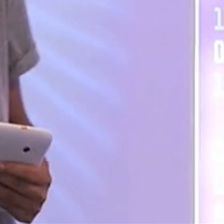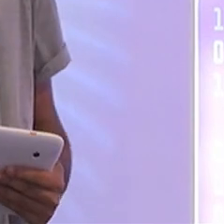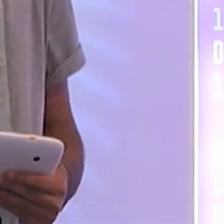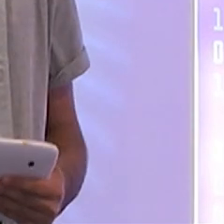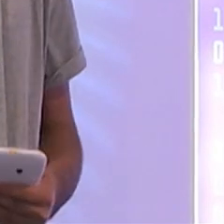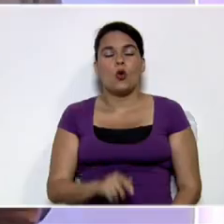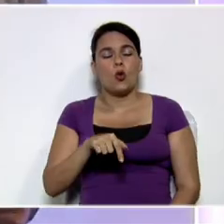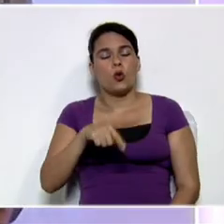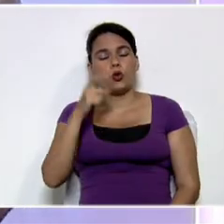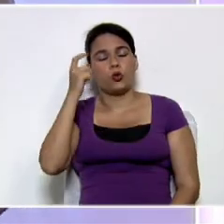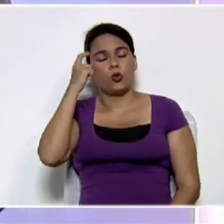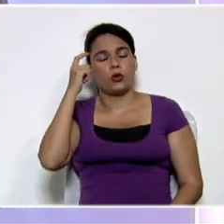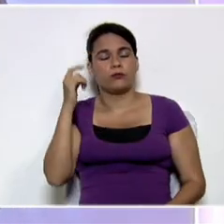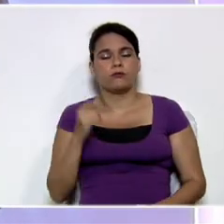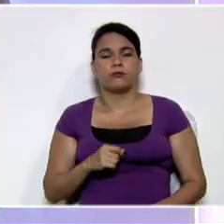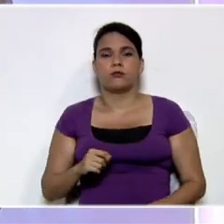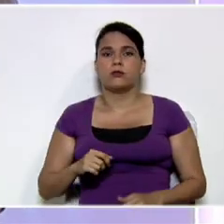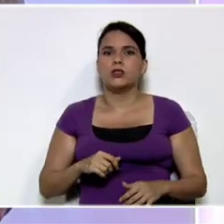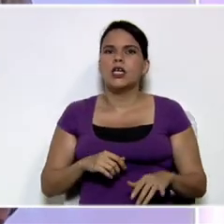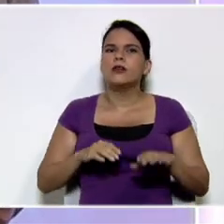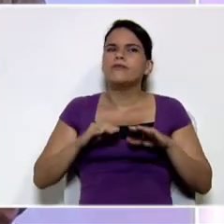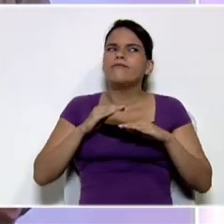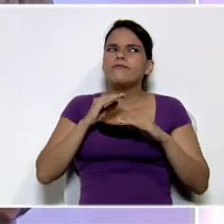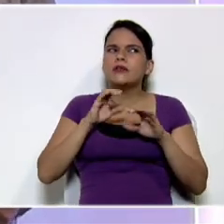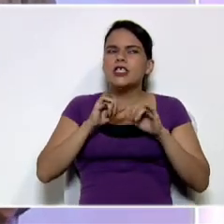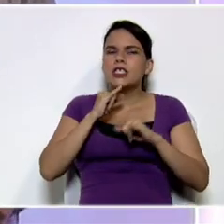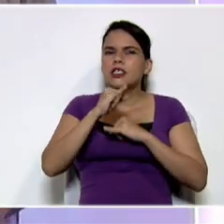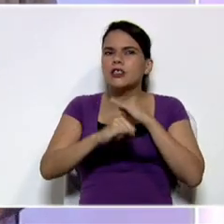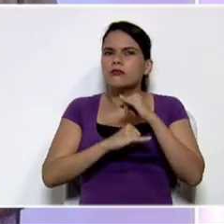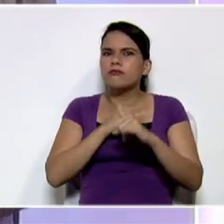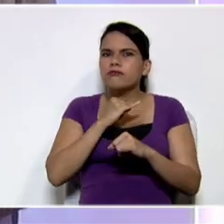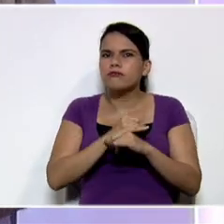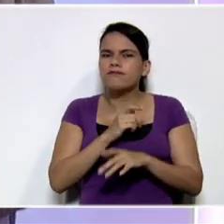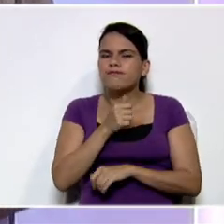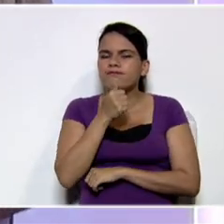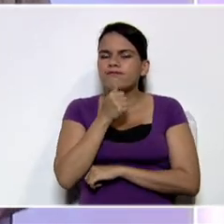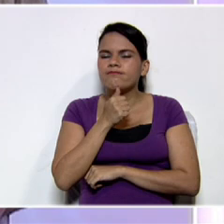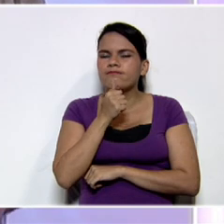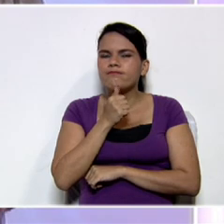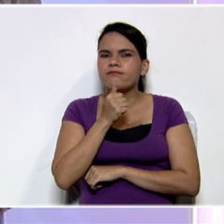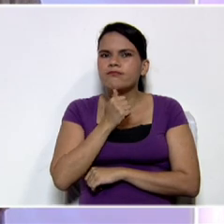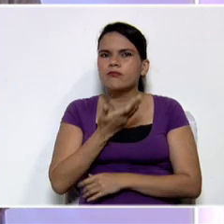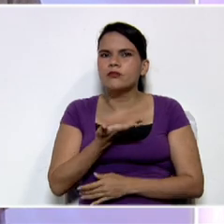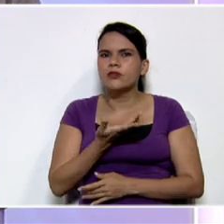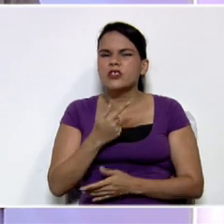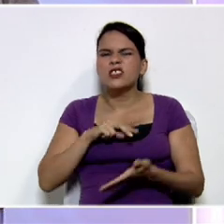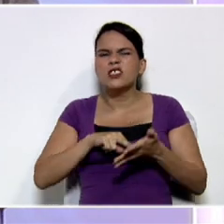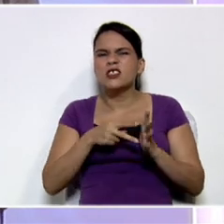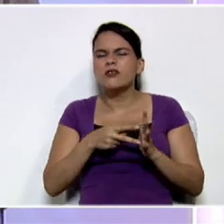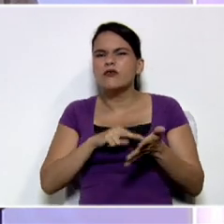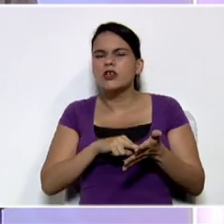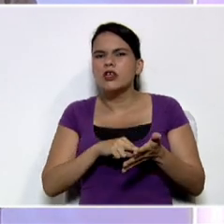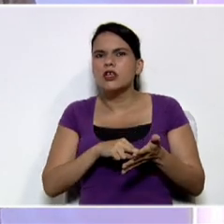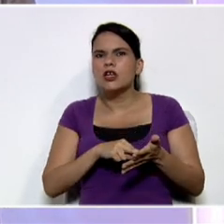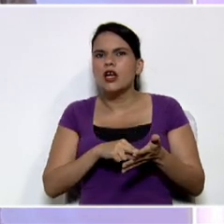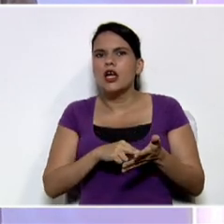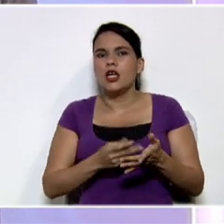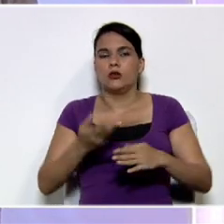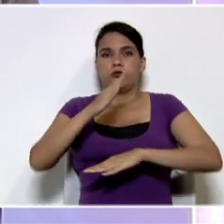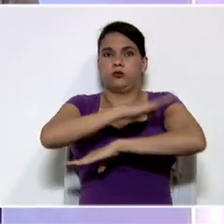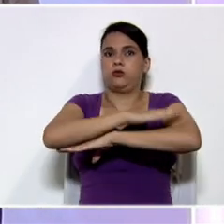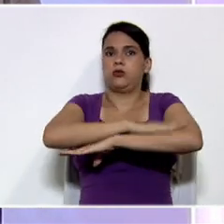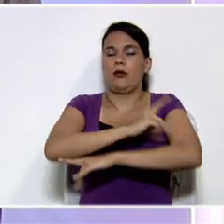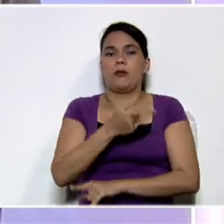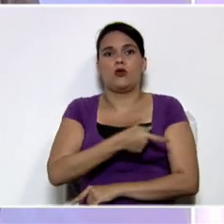Hoy es Día Internacional de la Tolerancia y el diccionario nos define la tolerancia como la actitud que tiene una persona